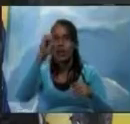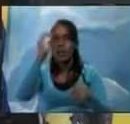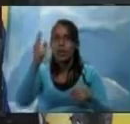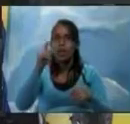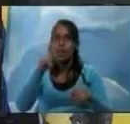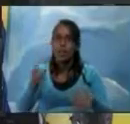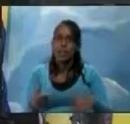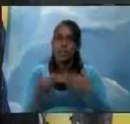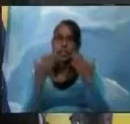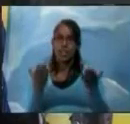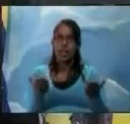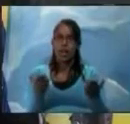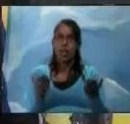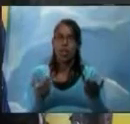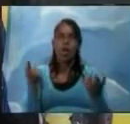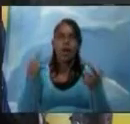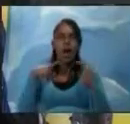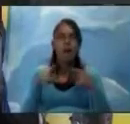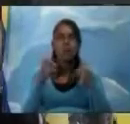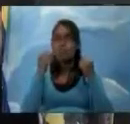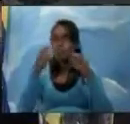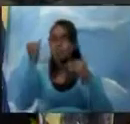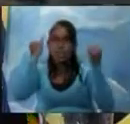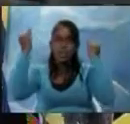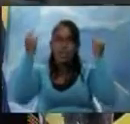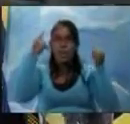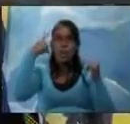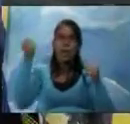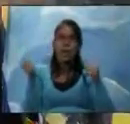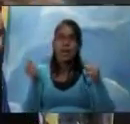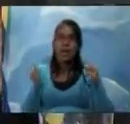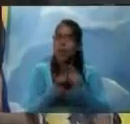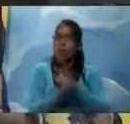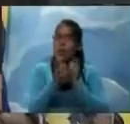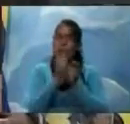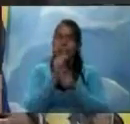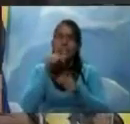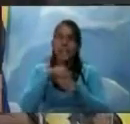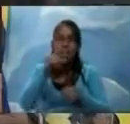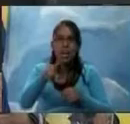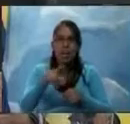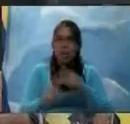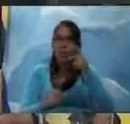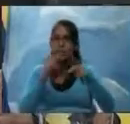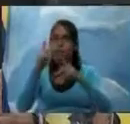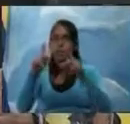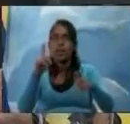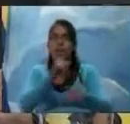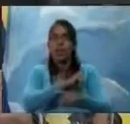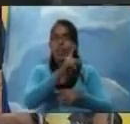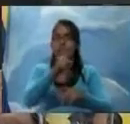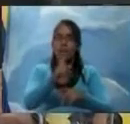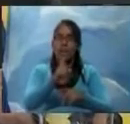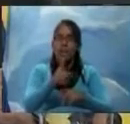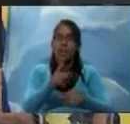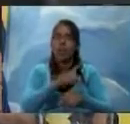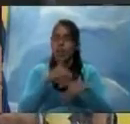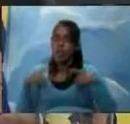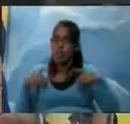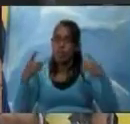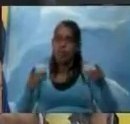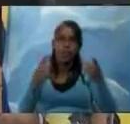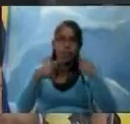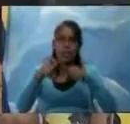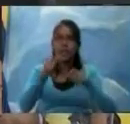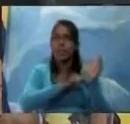Dios te ha entregado. Hay muchas ideas para convertirte en un multiplicador de los dones y